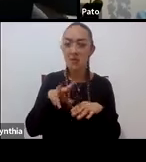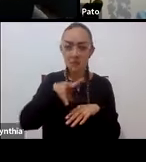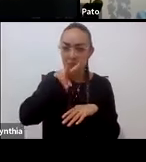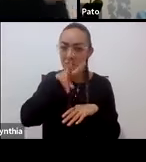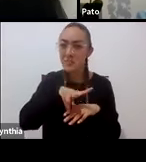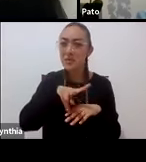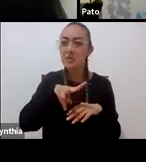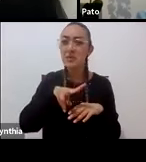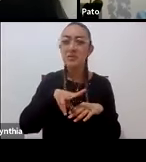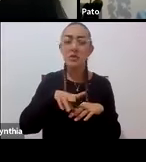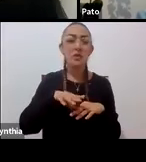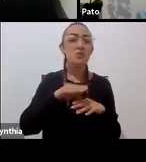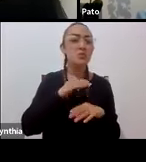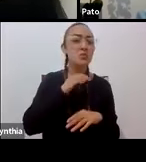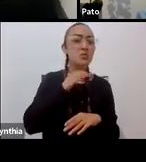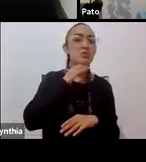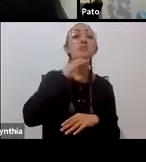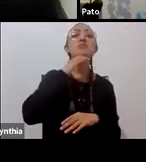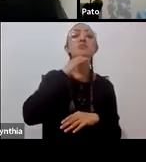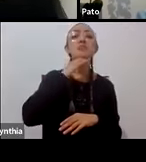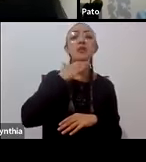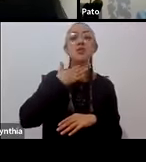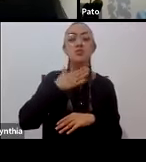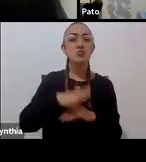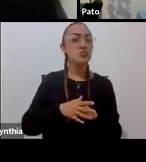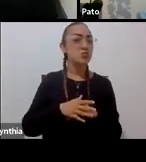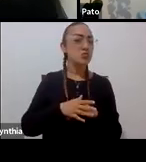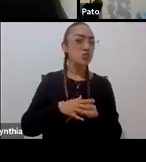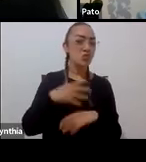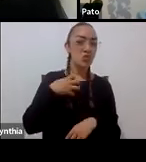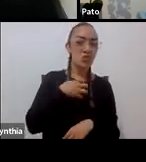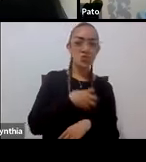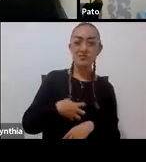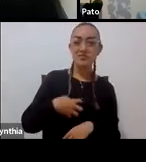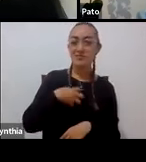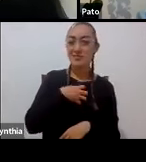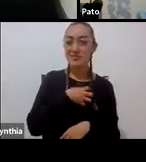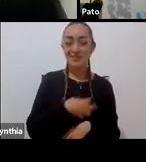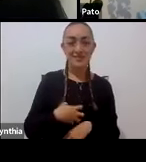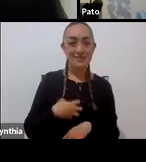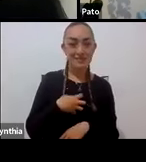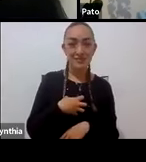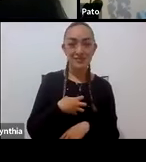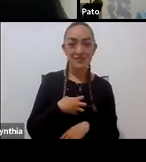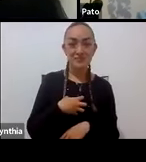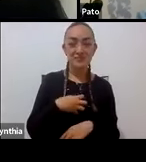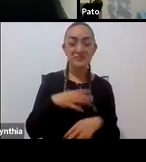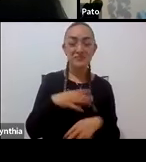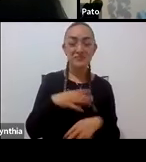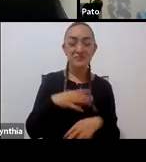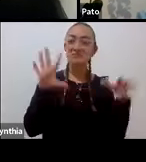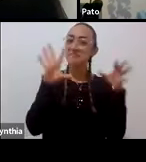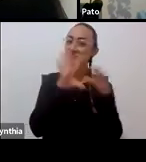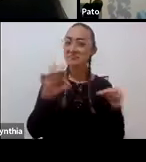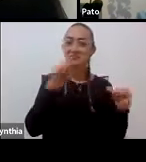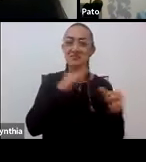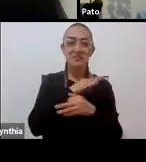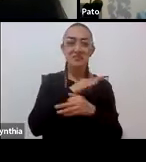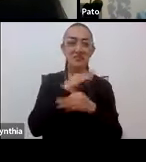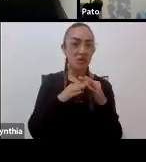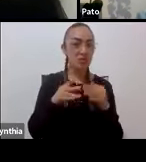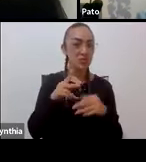perfectamente digna, plantada, contenta, ¿no? Explica todo esto y su maestra,